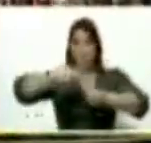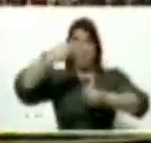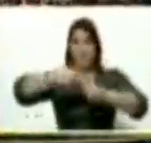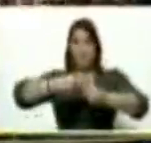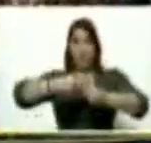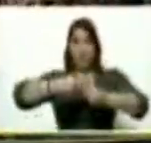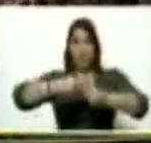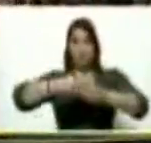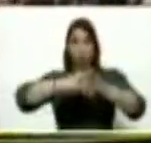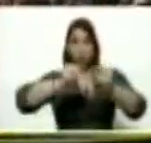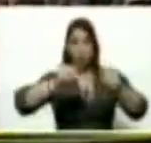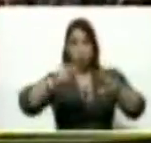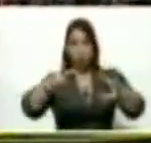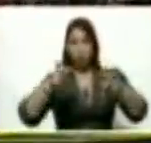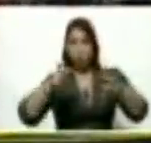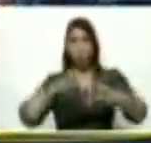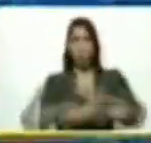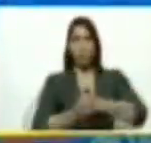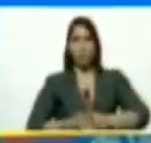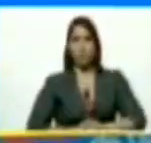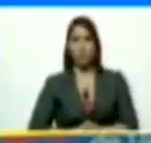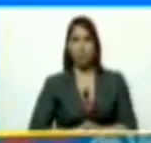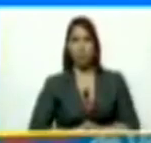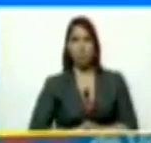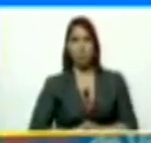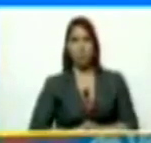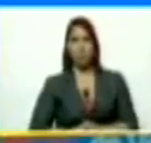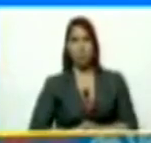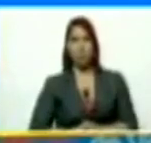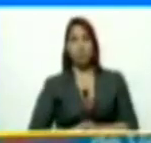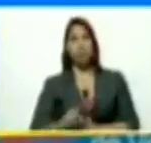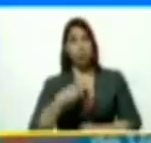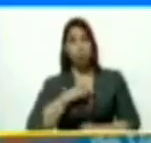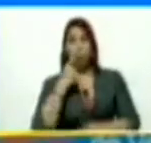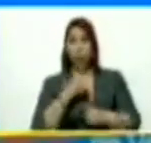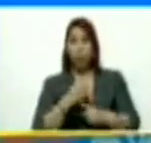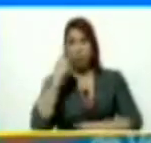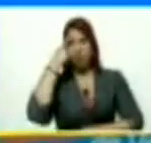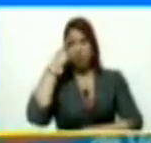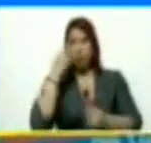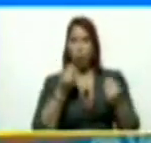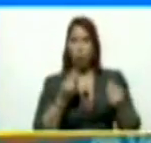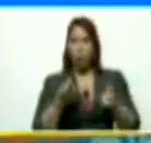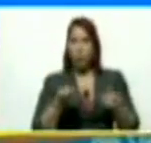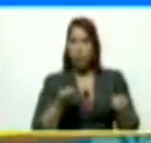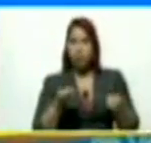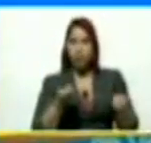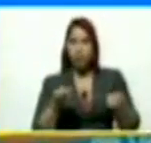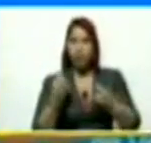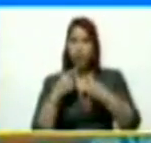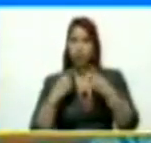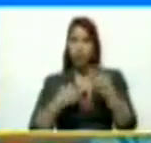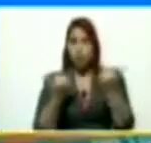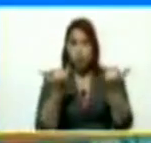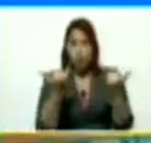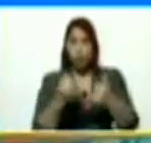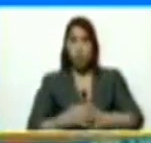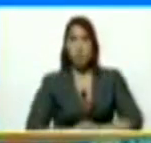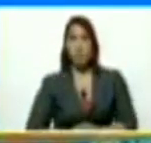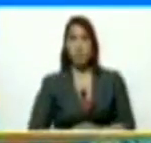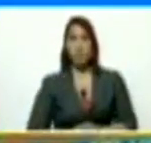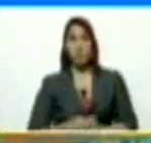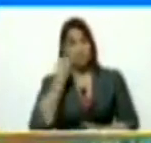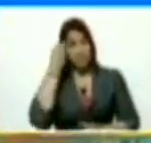Medio Petro. En ese mismo orden manifestó que se realizarán nuevos contratos colectivos adaptados a